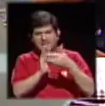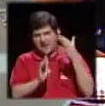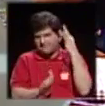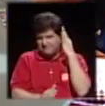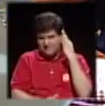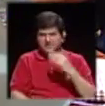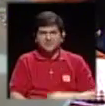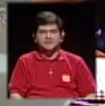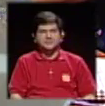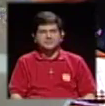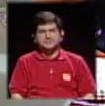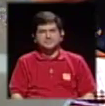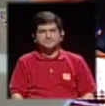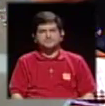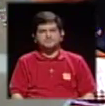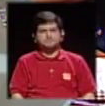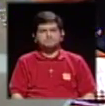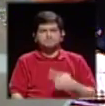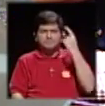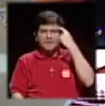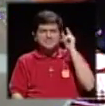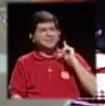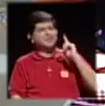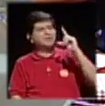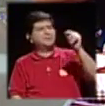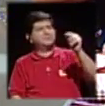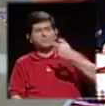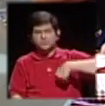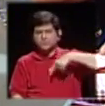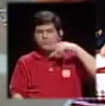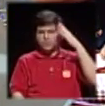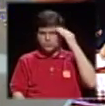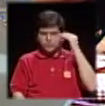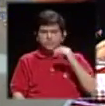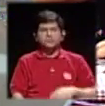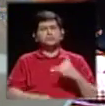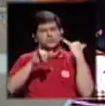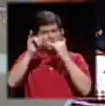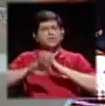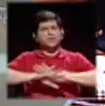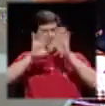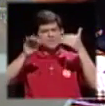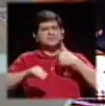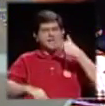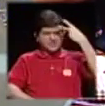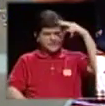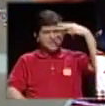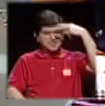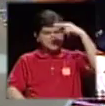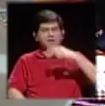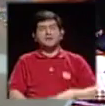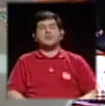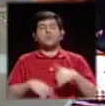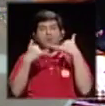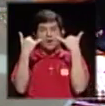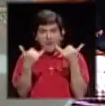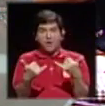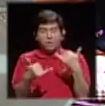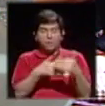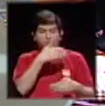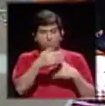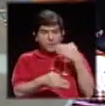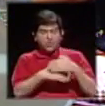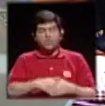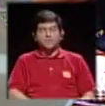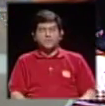mujeres en el campo, nosotros lo hemos vivido y hay denuncias claras en México. Ahora con el proceso